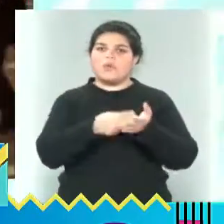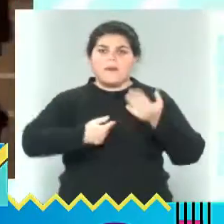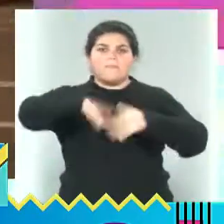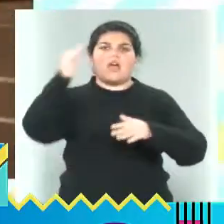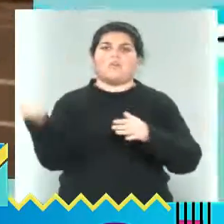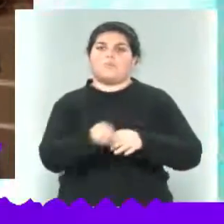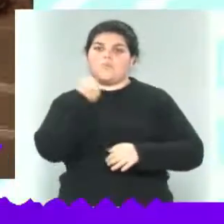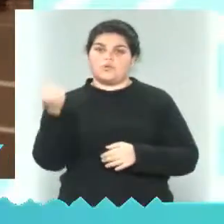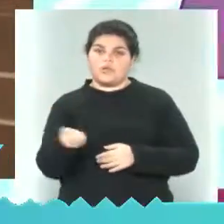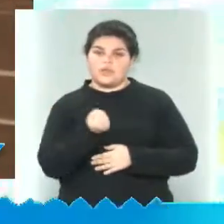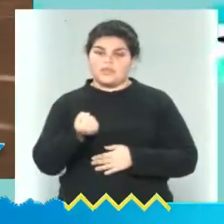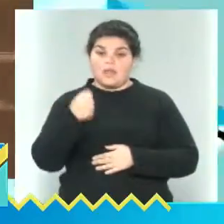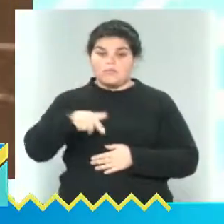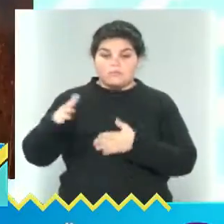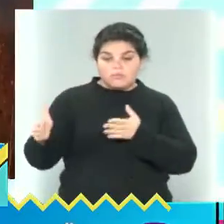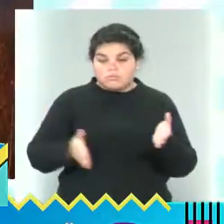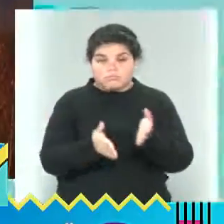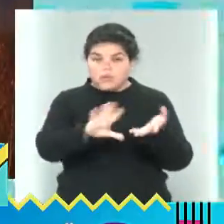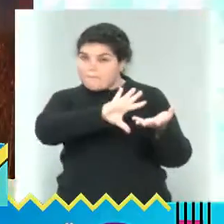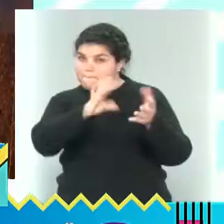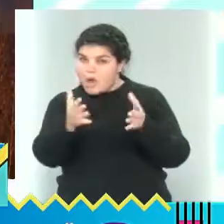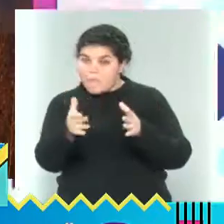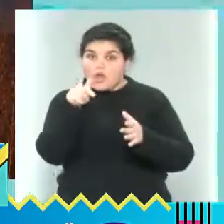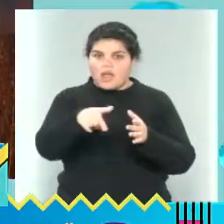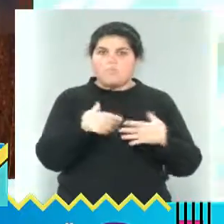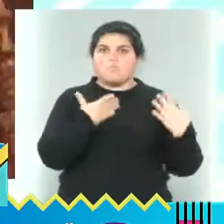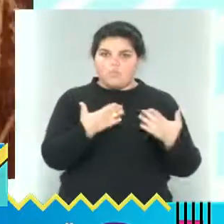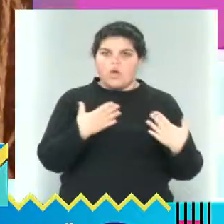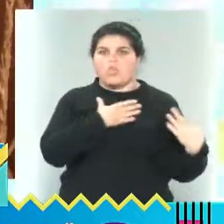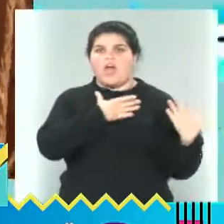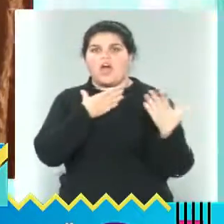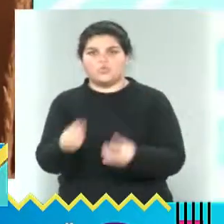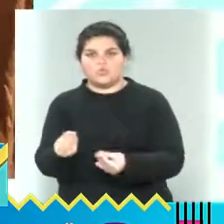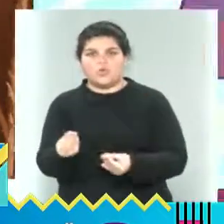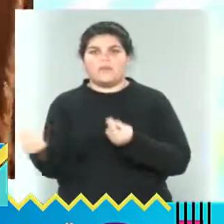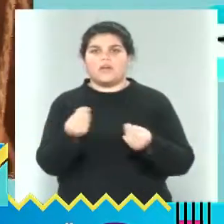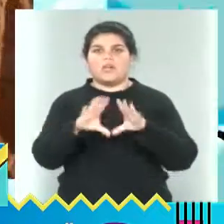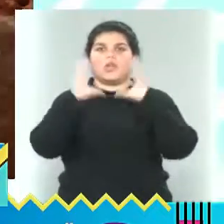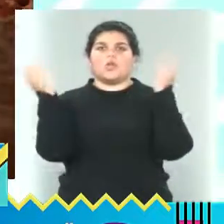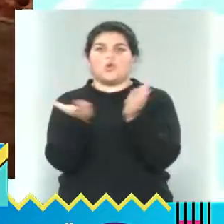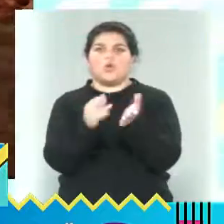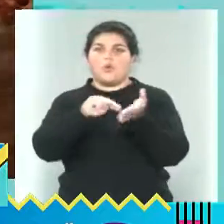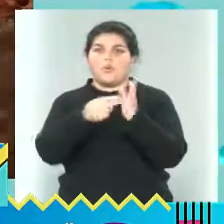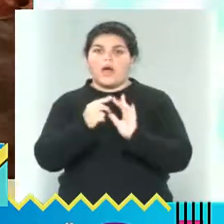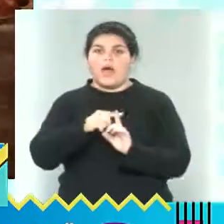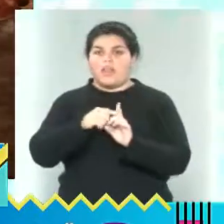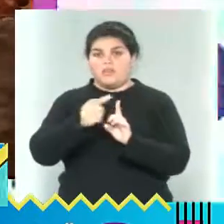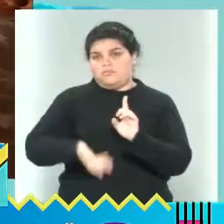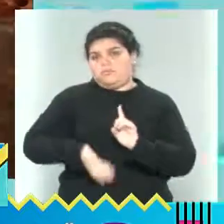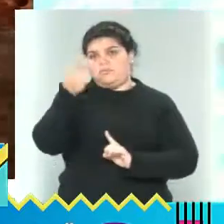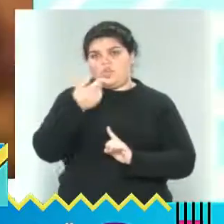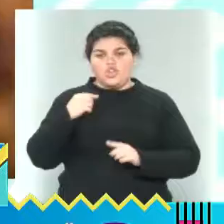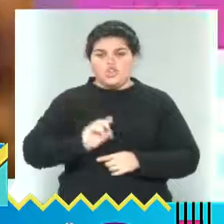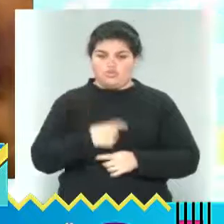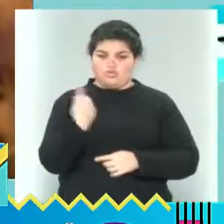ese camino, podemos justamente contribuir a estos problemas globales. En este momento no estamos solos y no todo